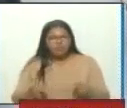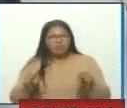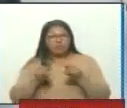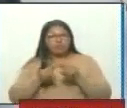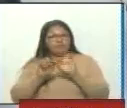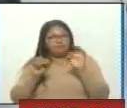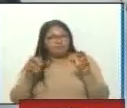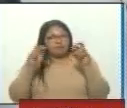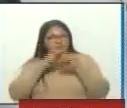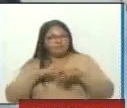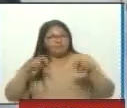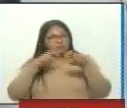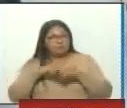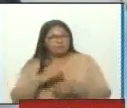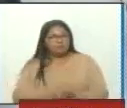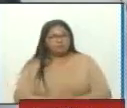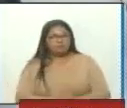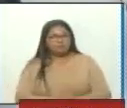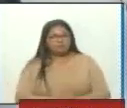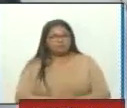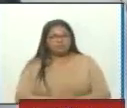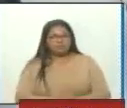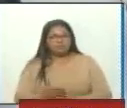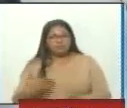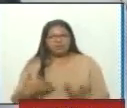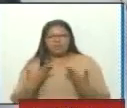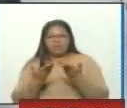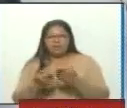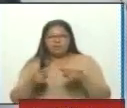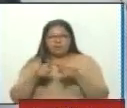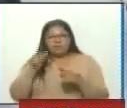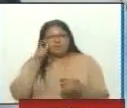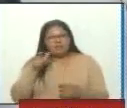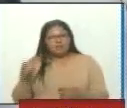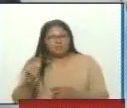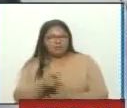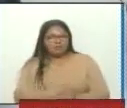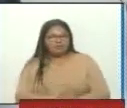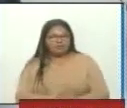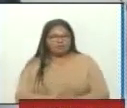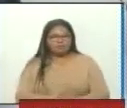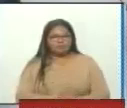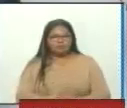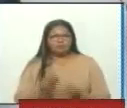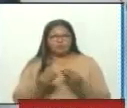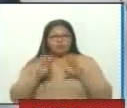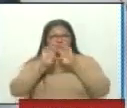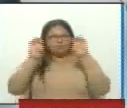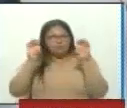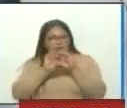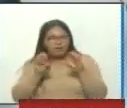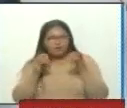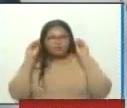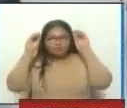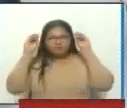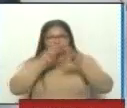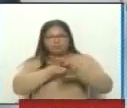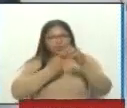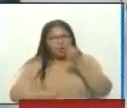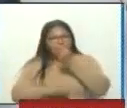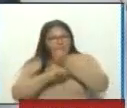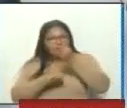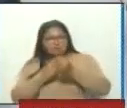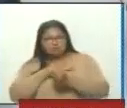la información, entonces, por supuesto, la puede llevar a la población. Así es. Y sería un pueblo bien educado, un pueblo fortalecido